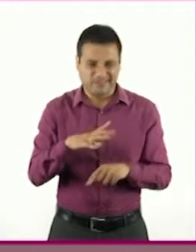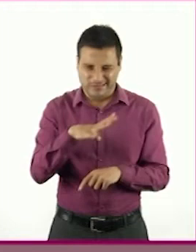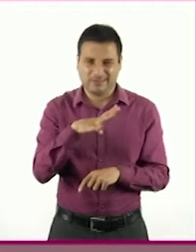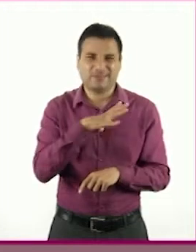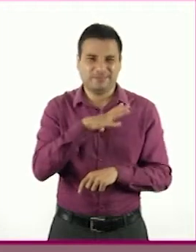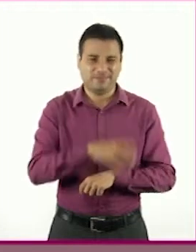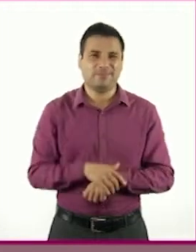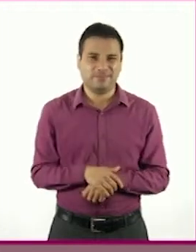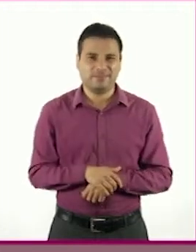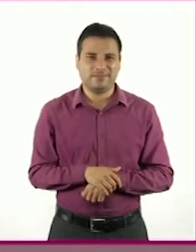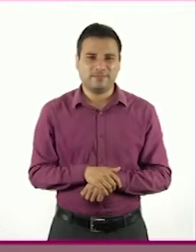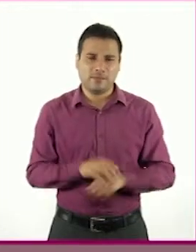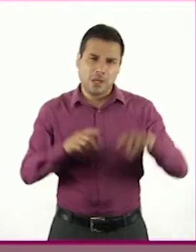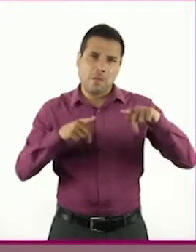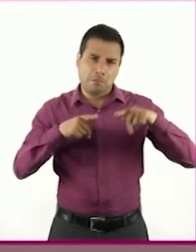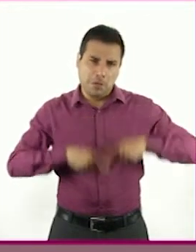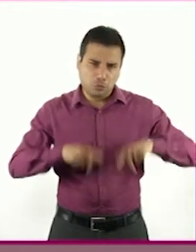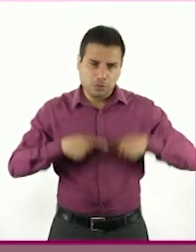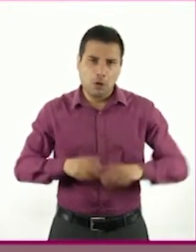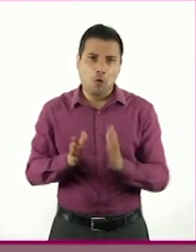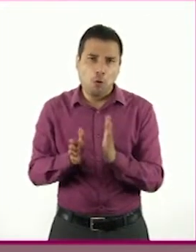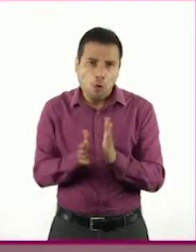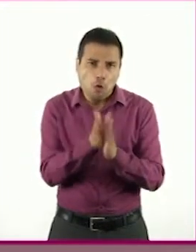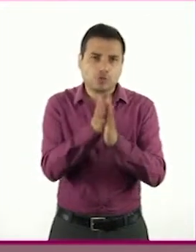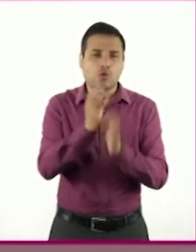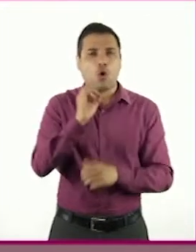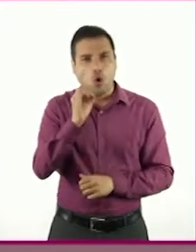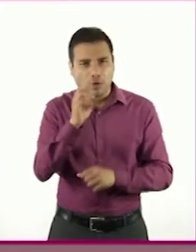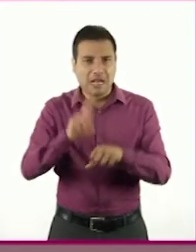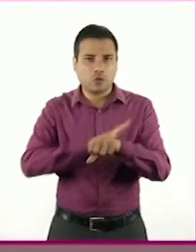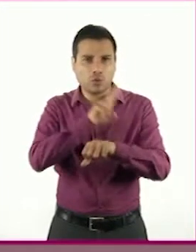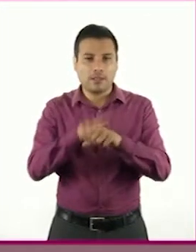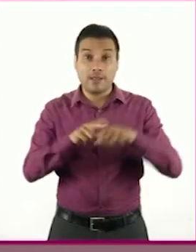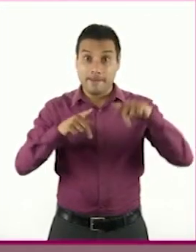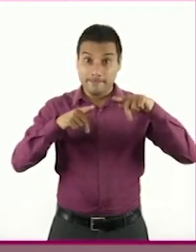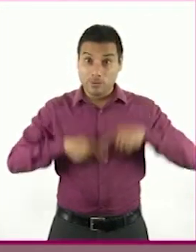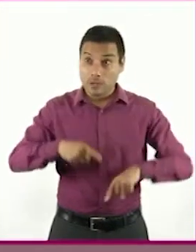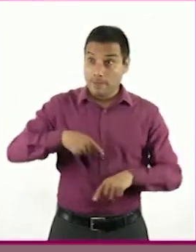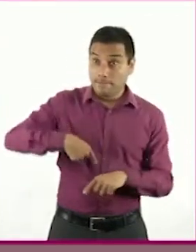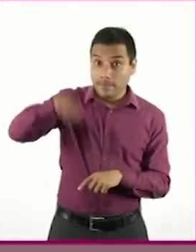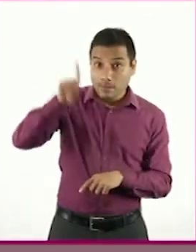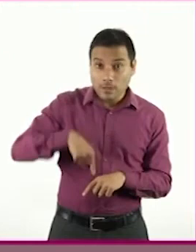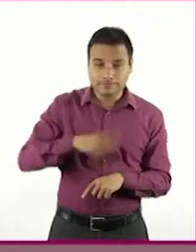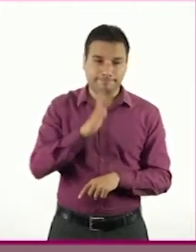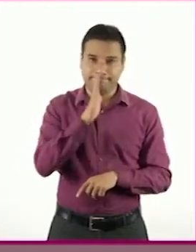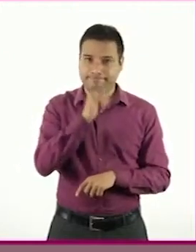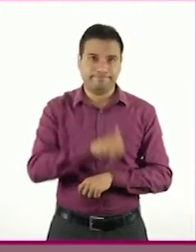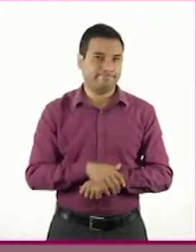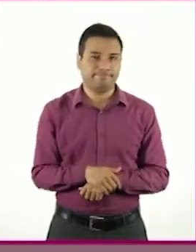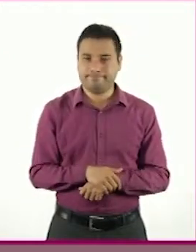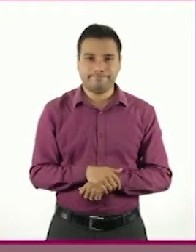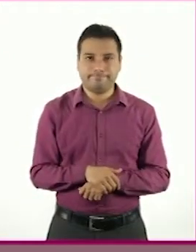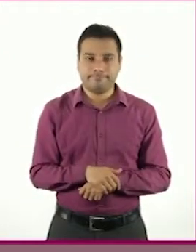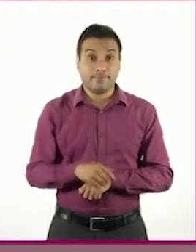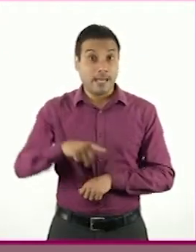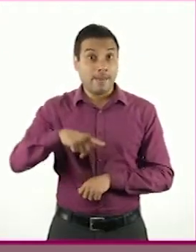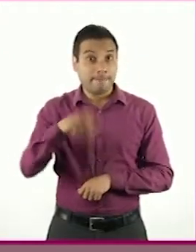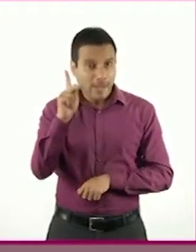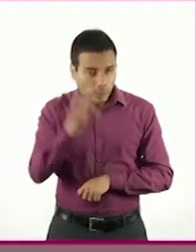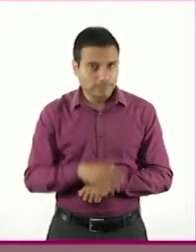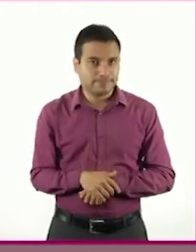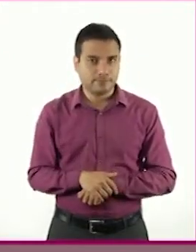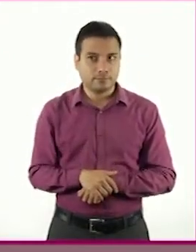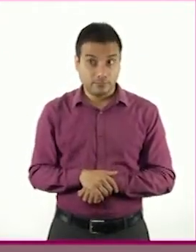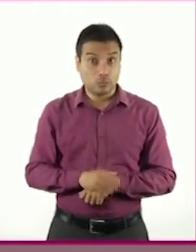o construidos por el ser humano que limitan el libre tránsito entre ambas naciones. Sin embargo, la cultura